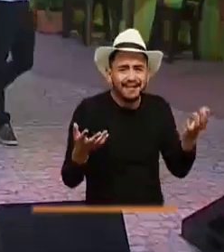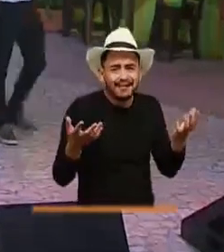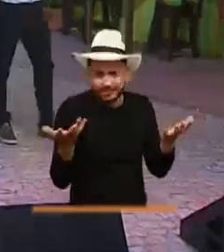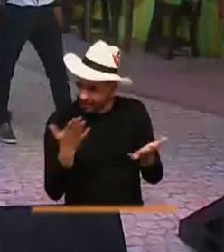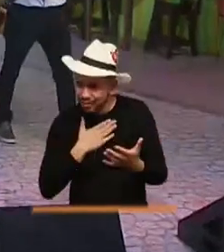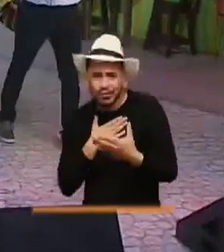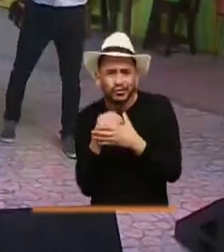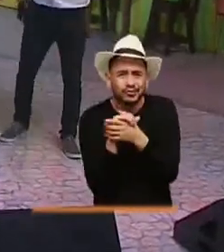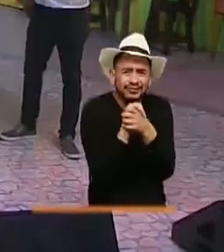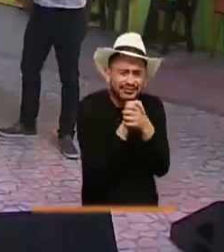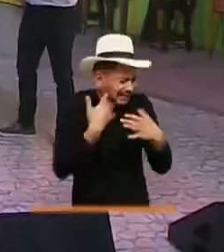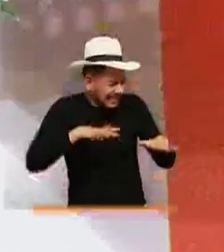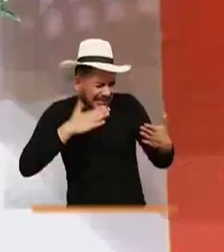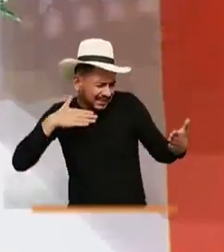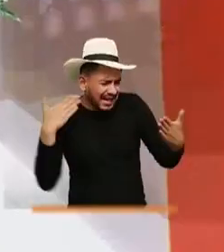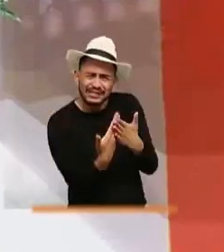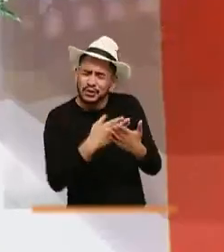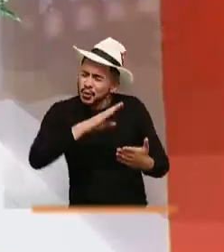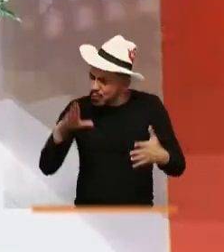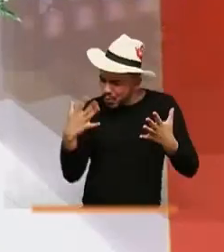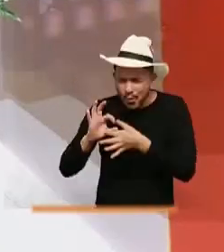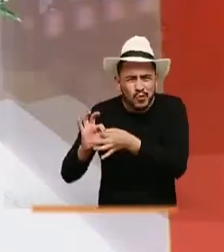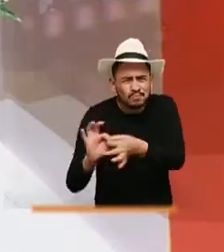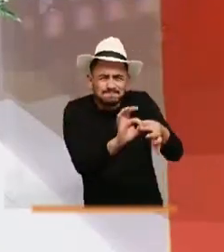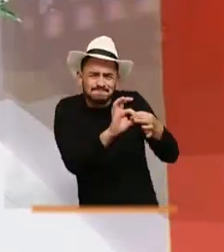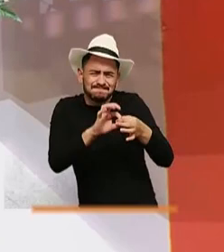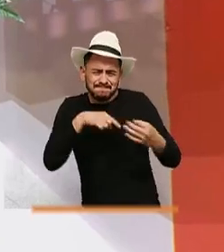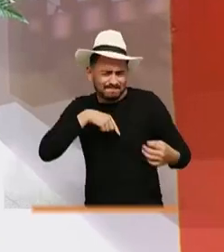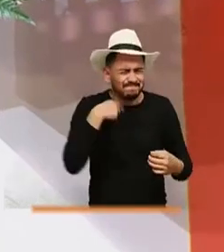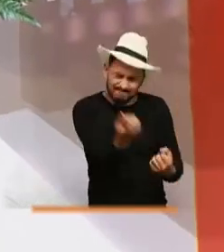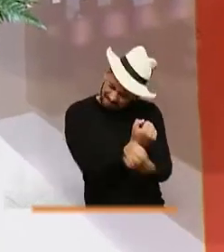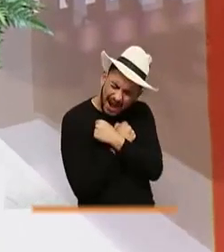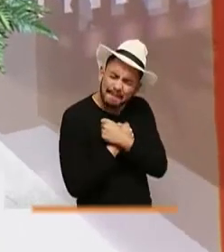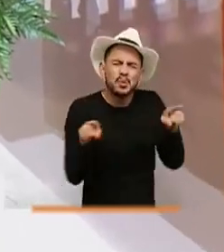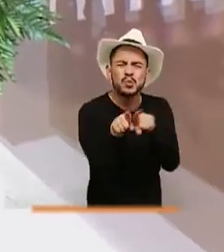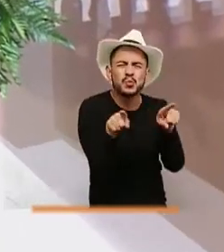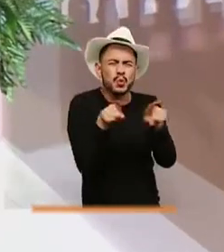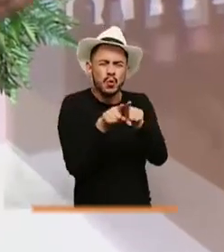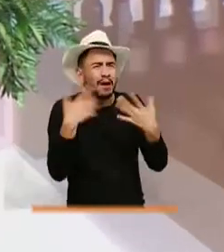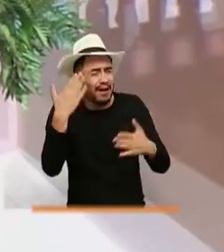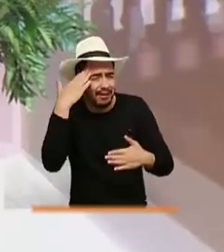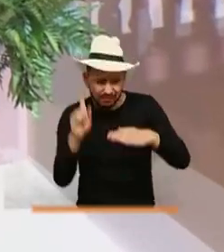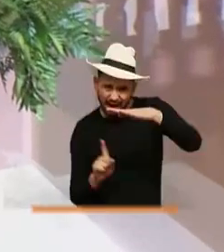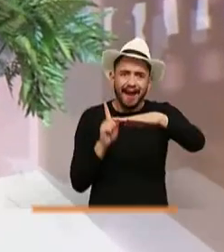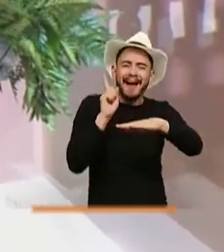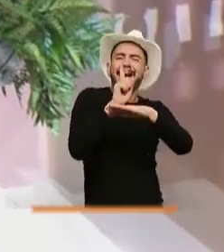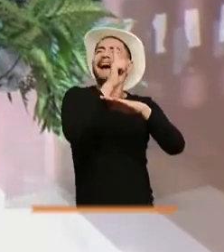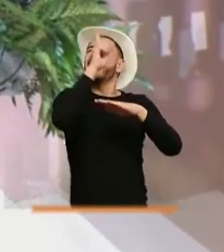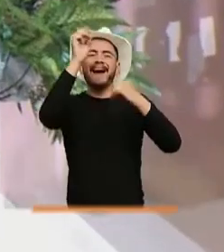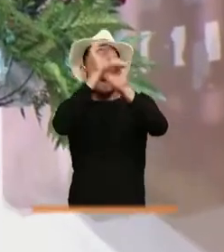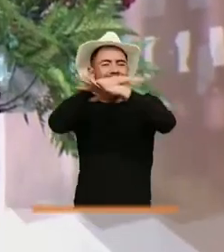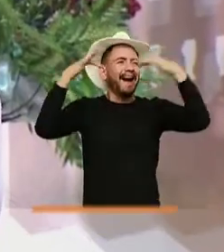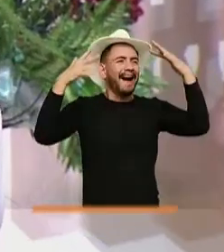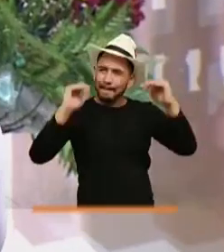amigo, ámalo como a un hermano, porque eso nos lleva al cielo, por un mundo